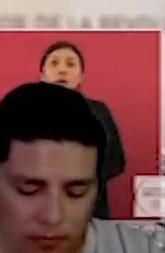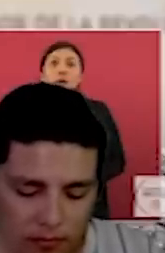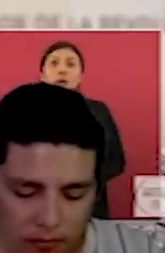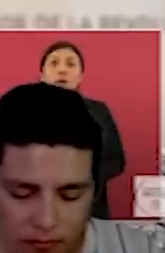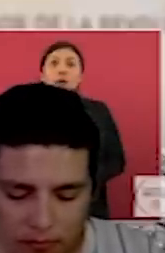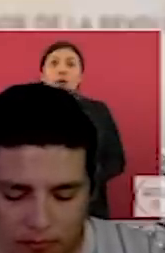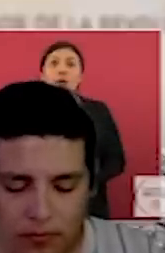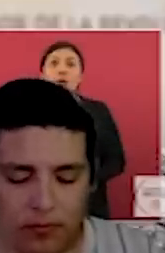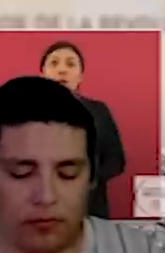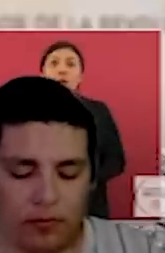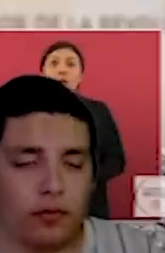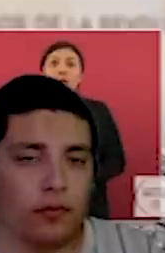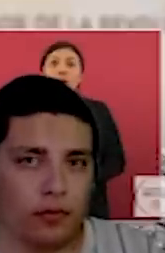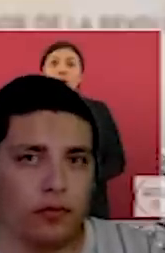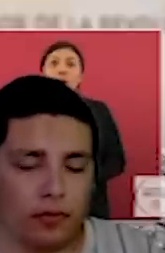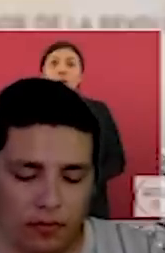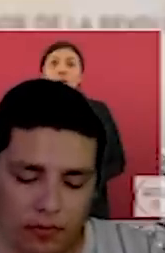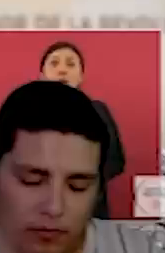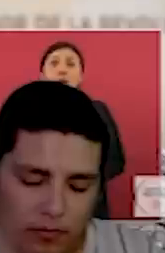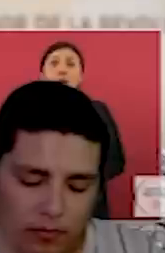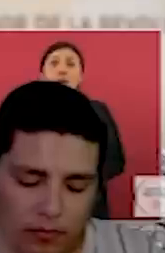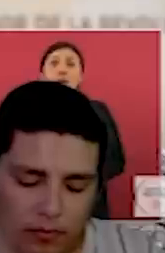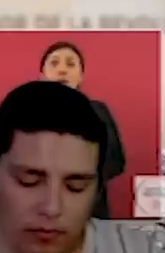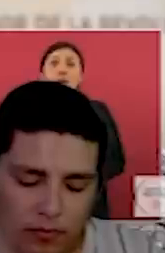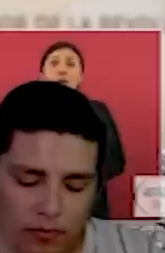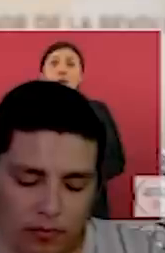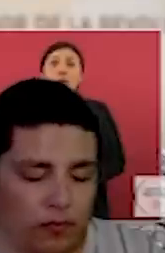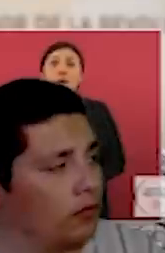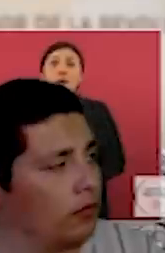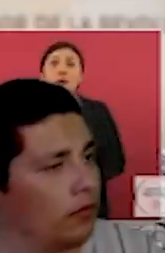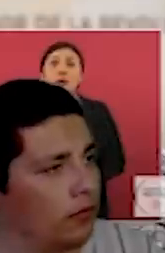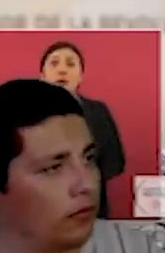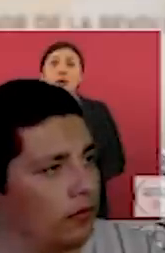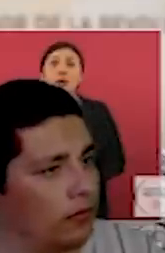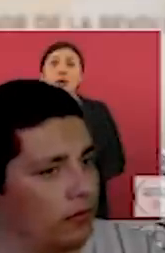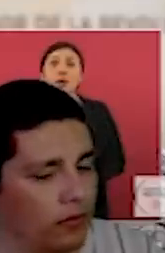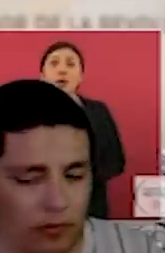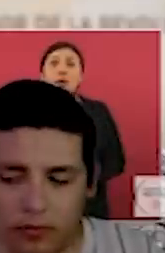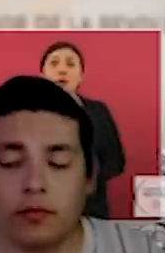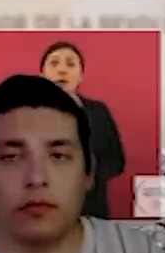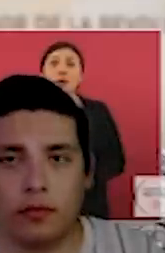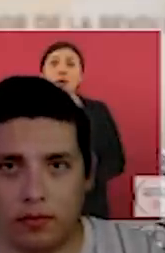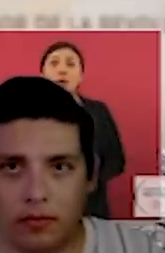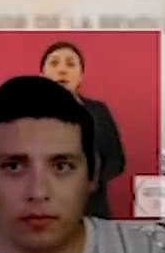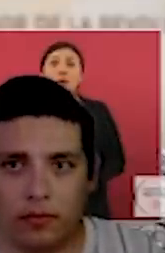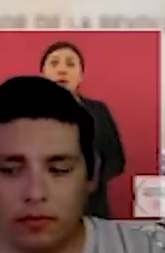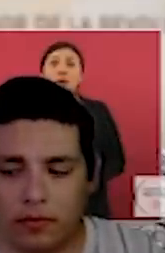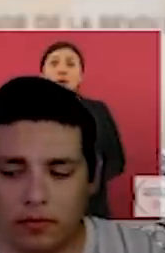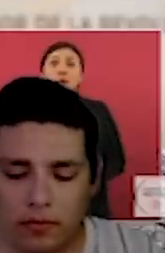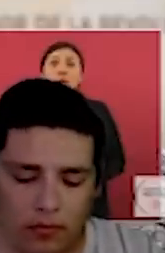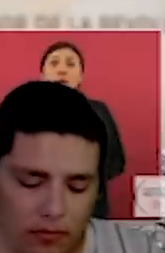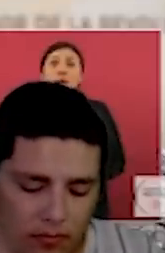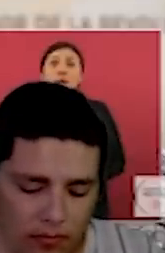algunos estos partidos de la Va por México pues están dando coletazos porque ya es lo último. O sea, por dado